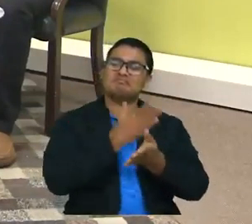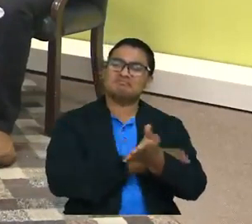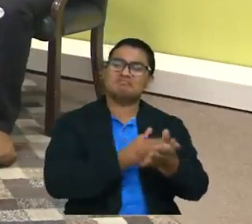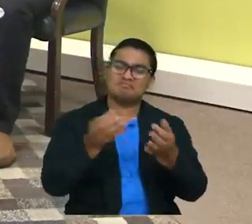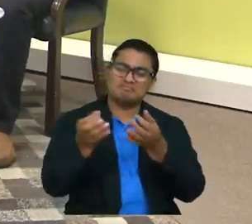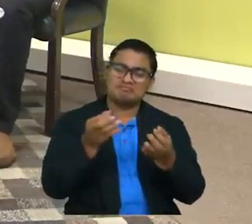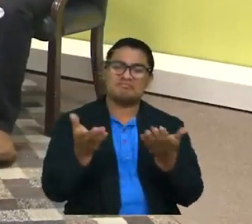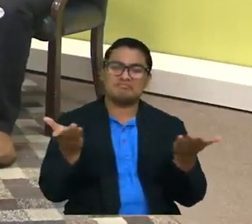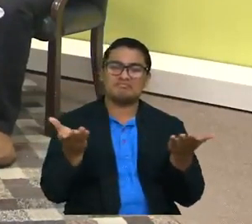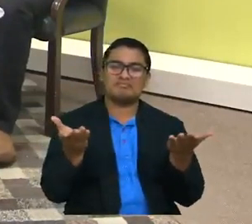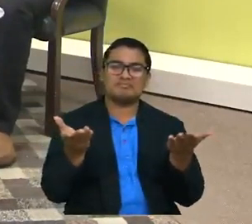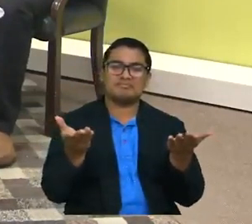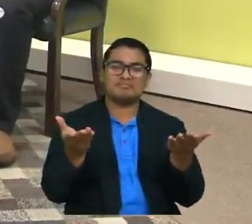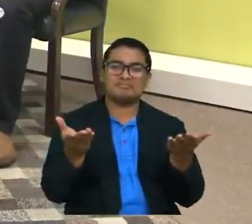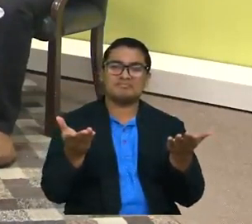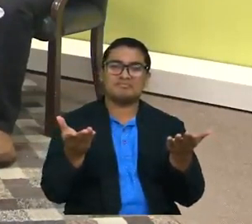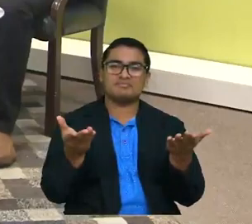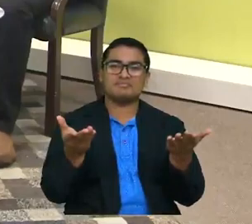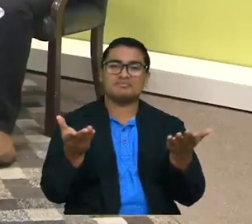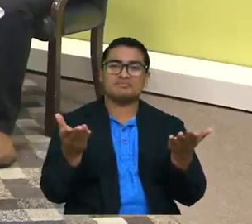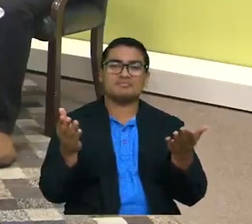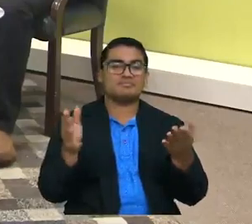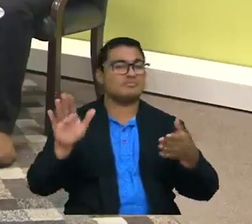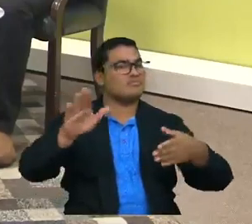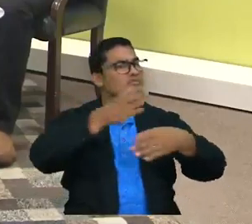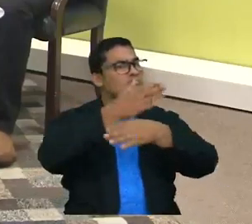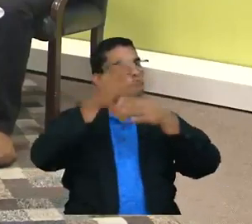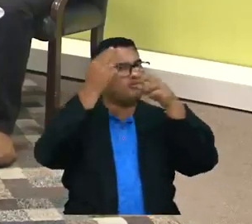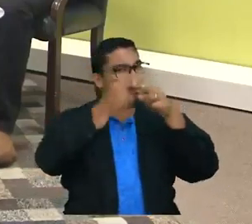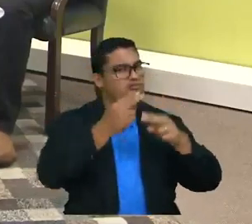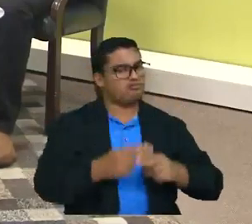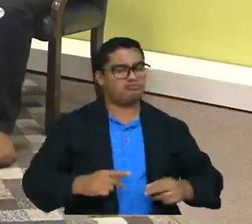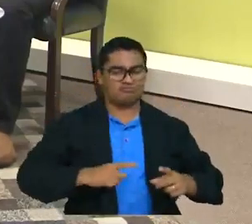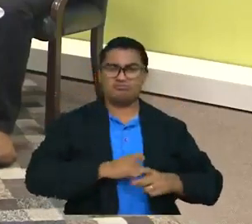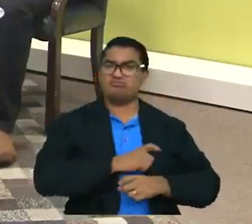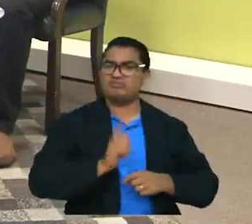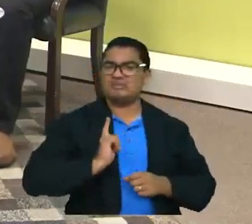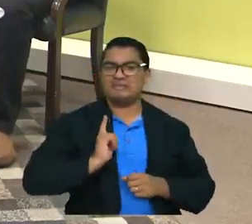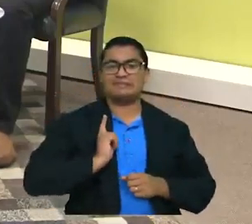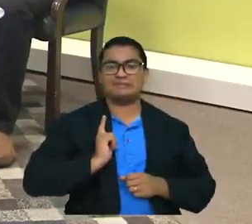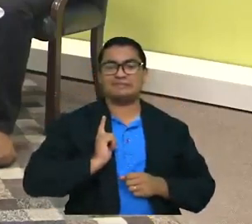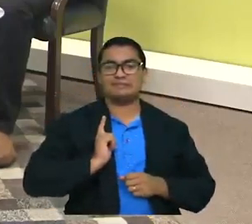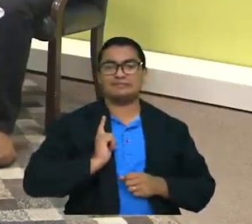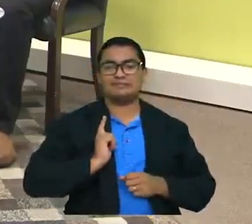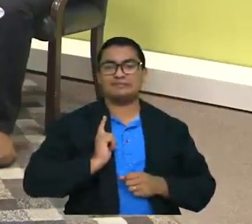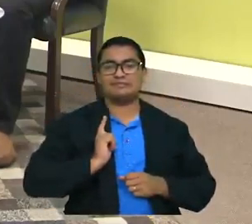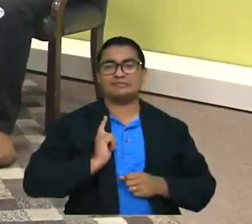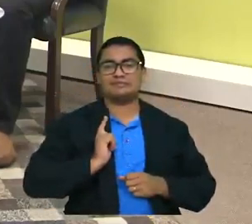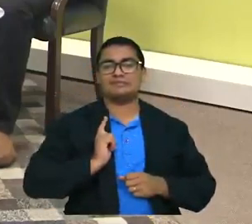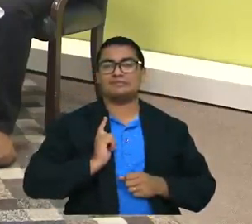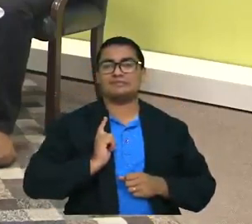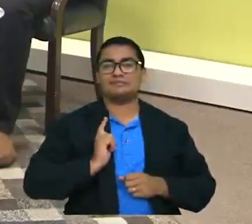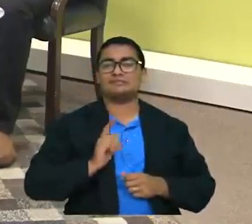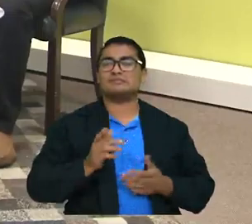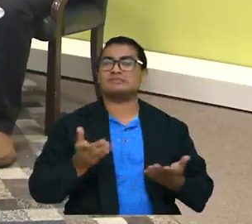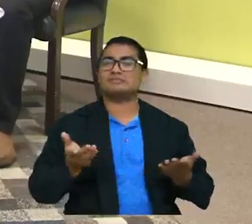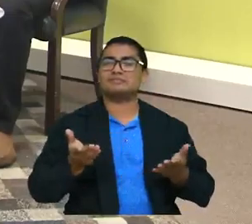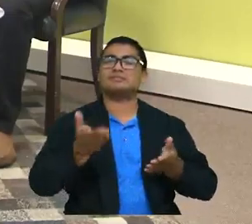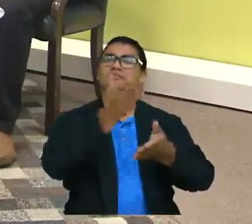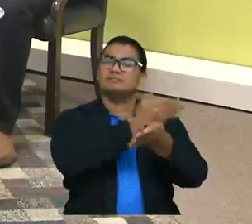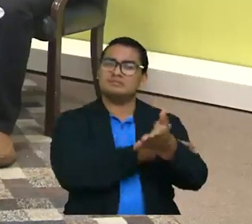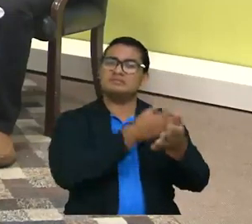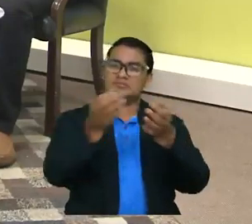nos hablaba en la primera parte del programa de los diferentes tipos de parásitos que tenemos y también de qué tipo